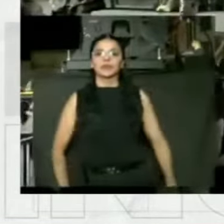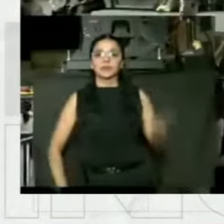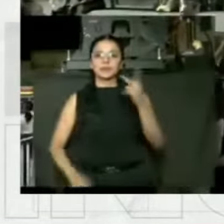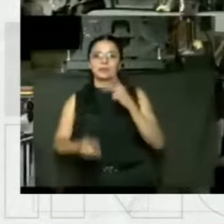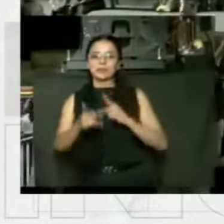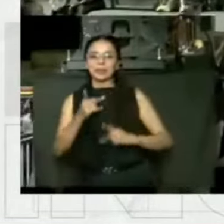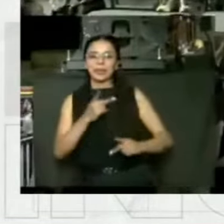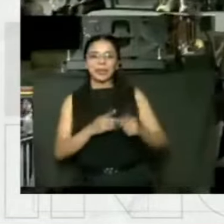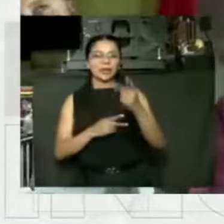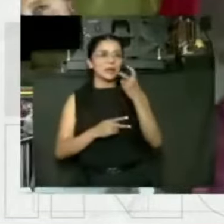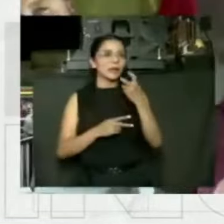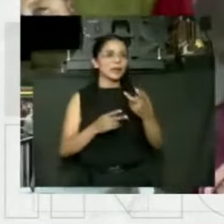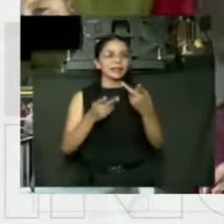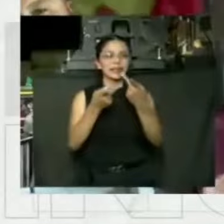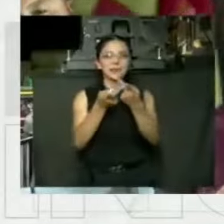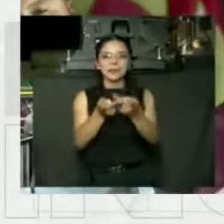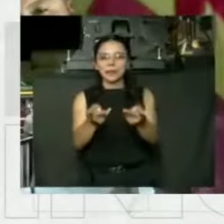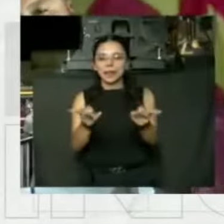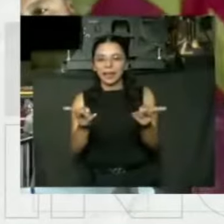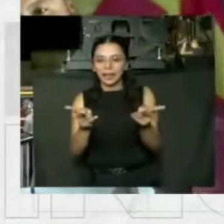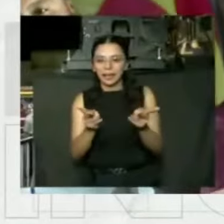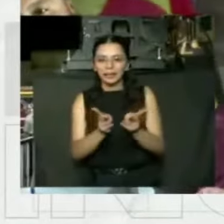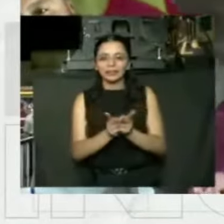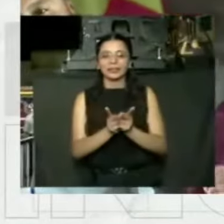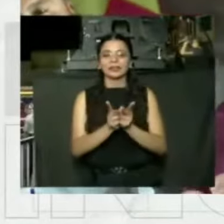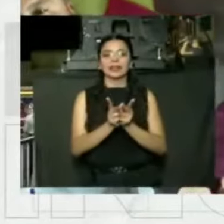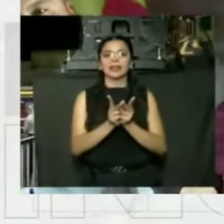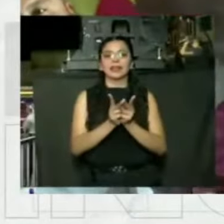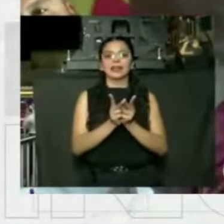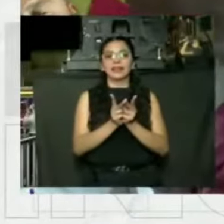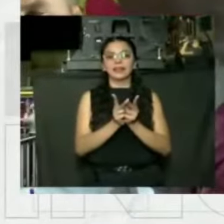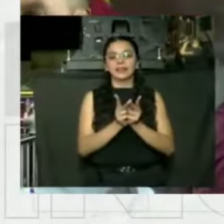a esta plaza,